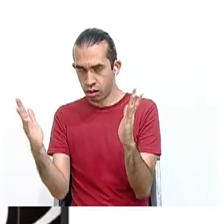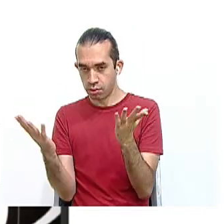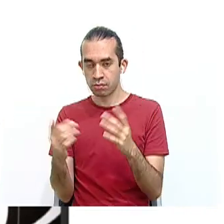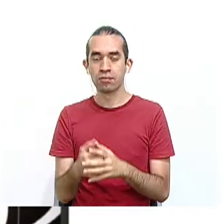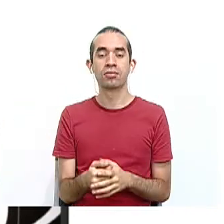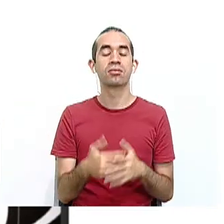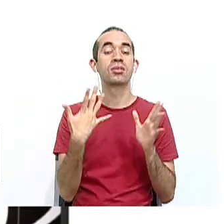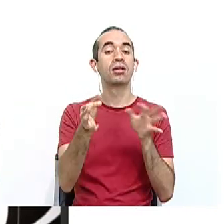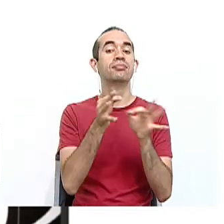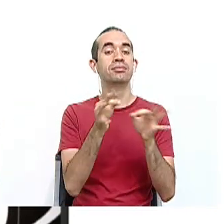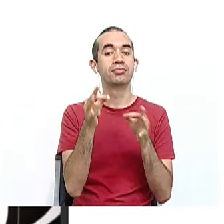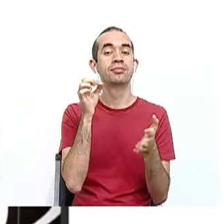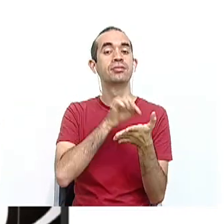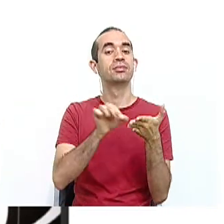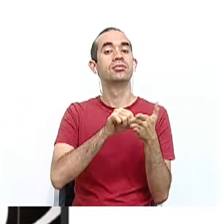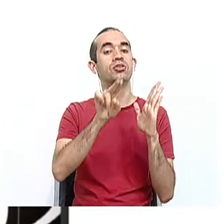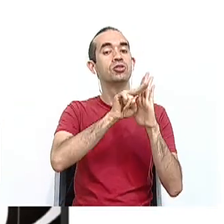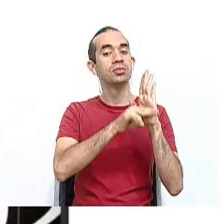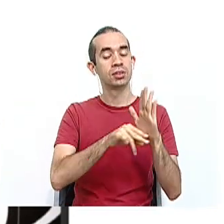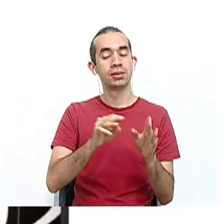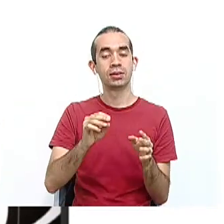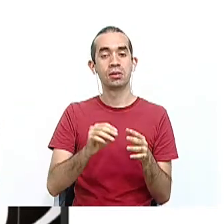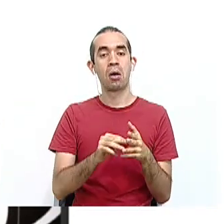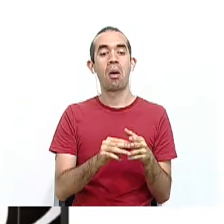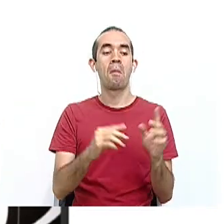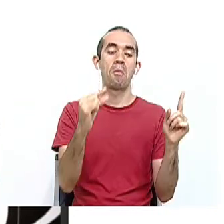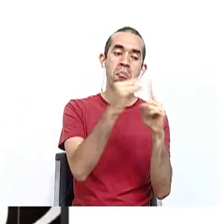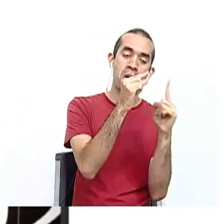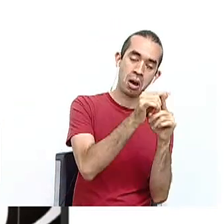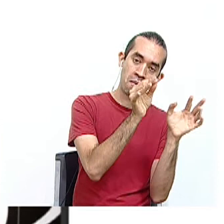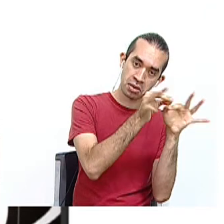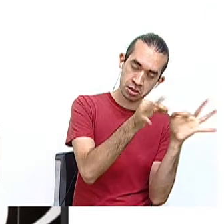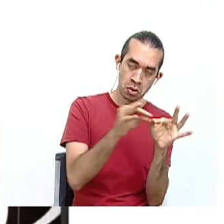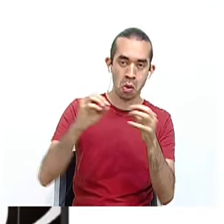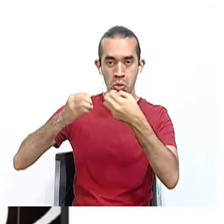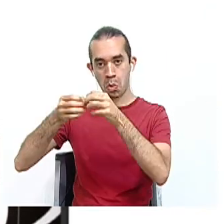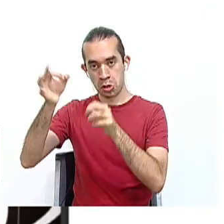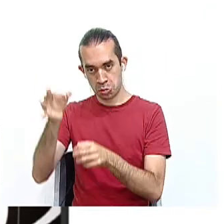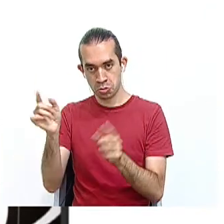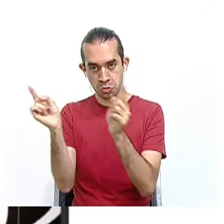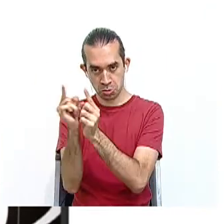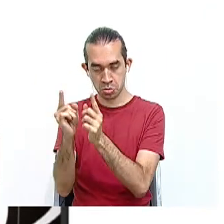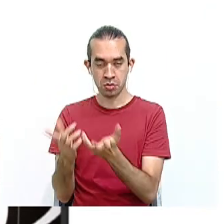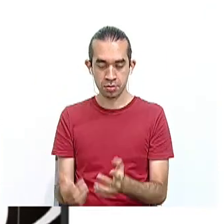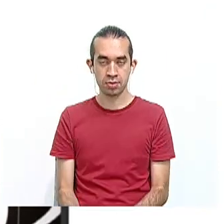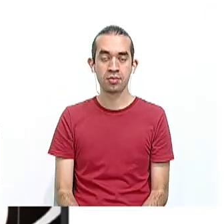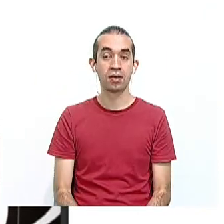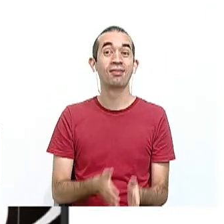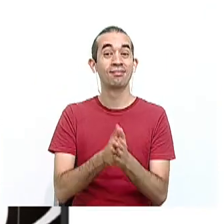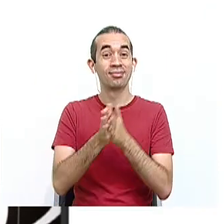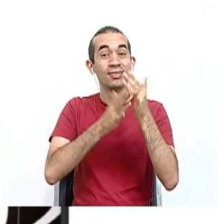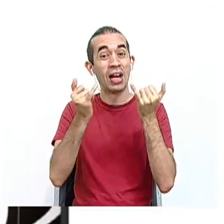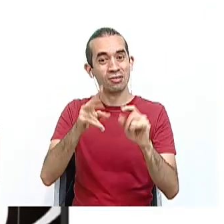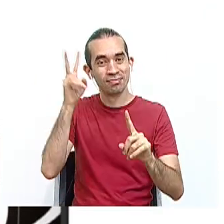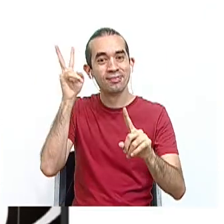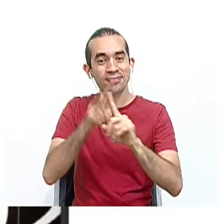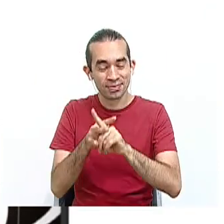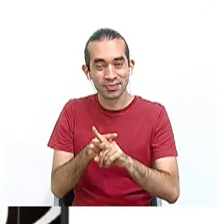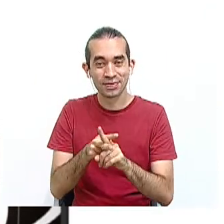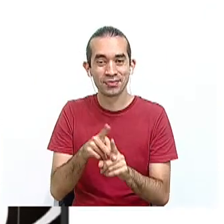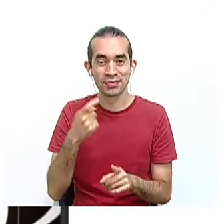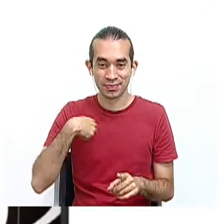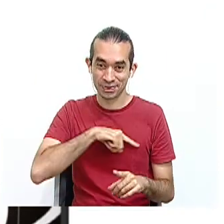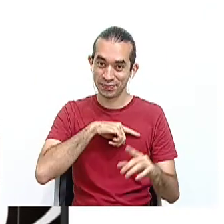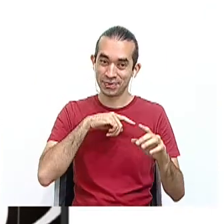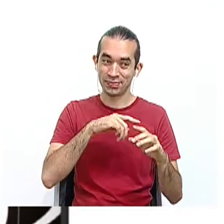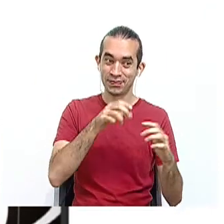expresiones numéricas en cifras o en palabras. Ahora, aplicarlo apropiadamente en nuestras